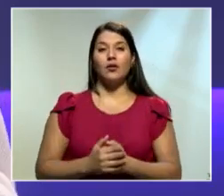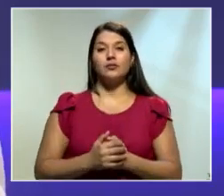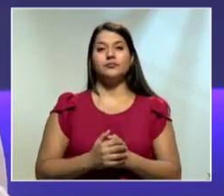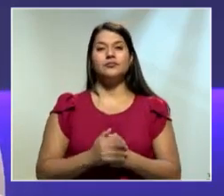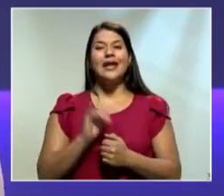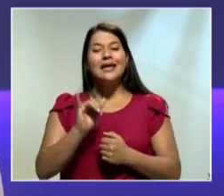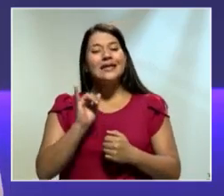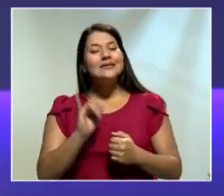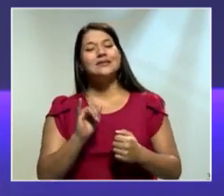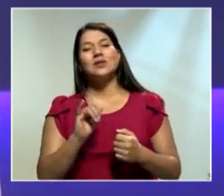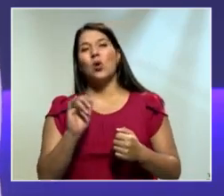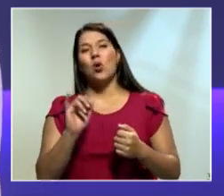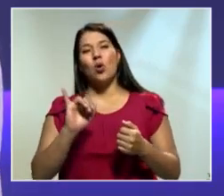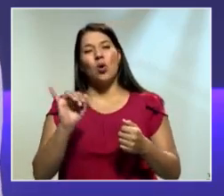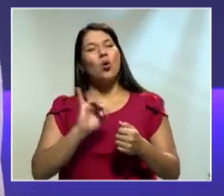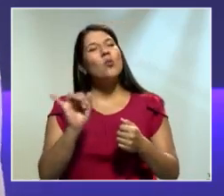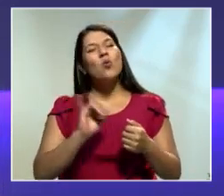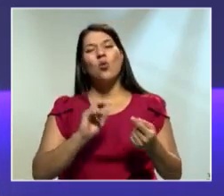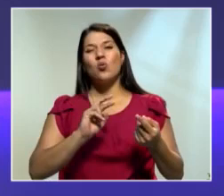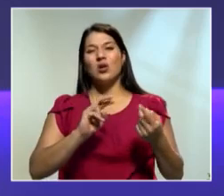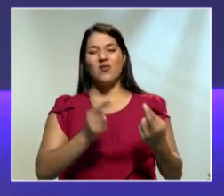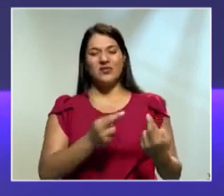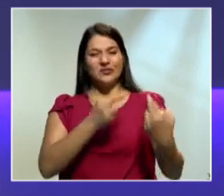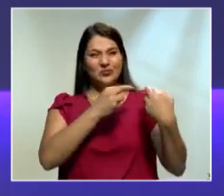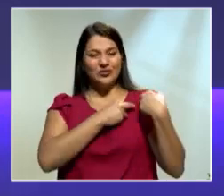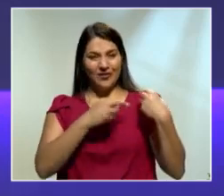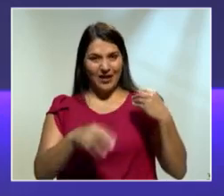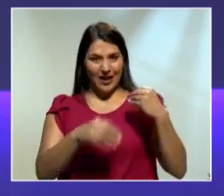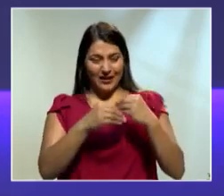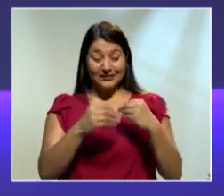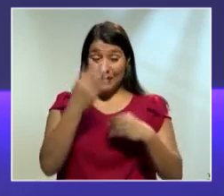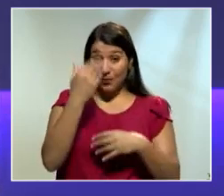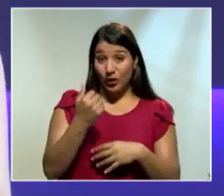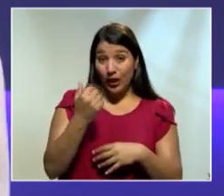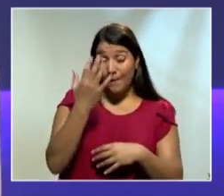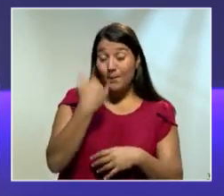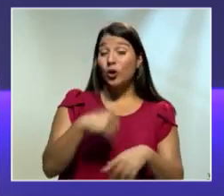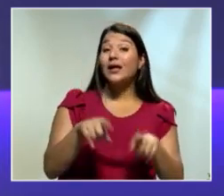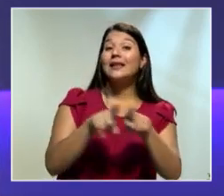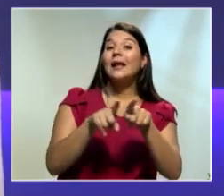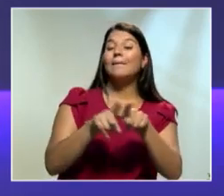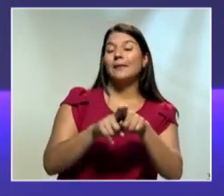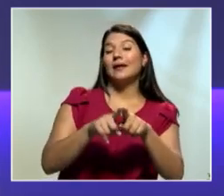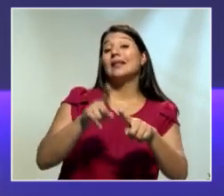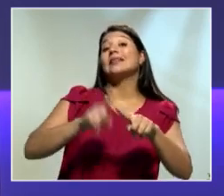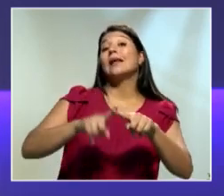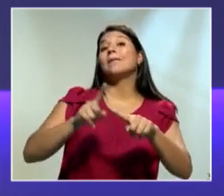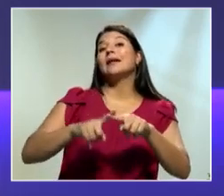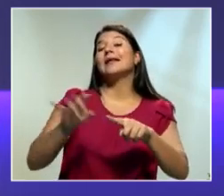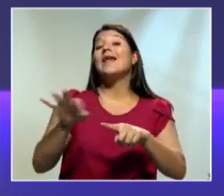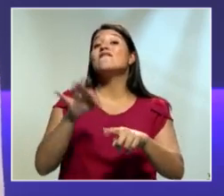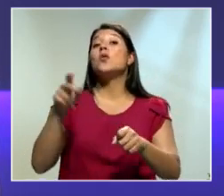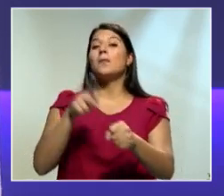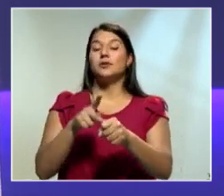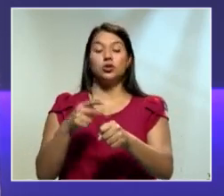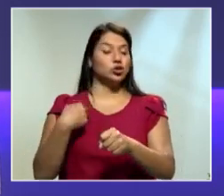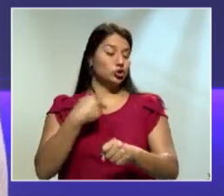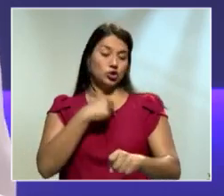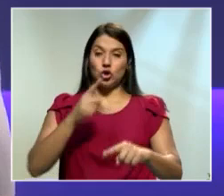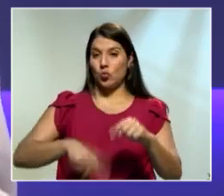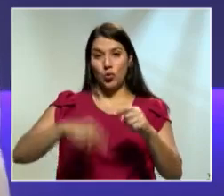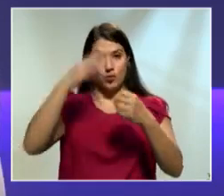genera como un peso extra sobre la ciudadanía. ¿Por qué? Porque también esa es la forma de participar en las decisiones. No podemos decidir